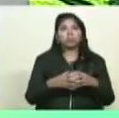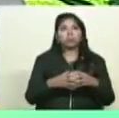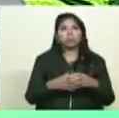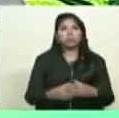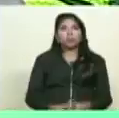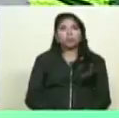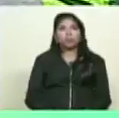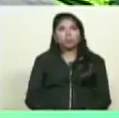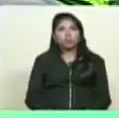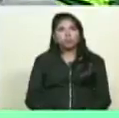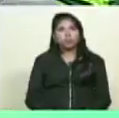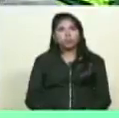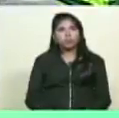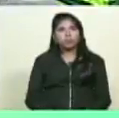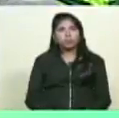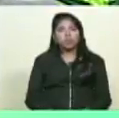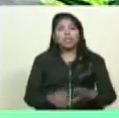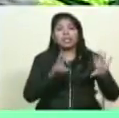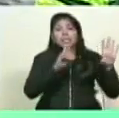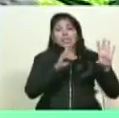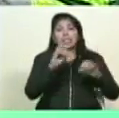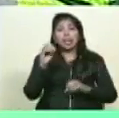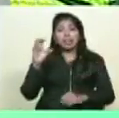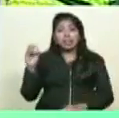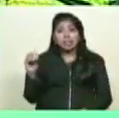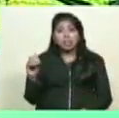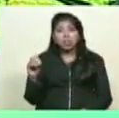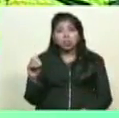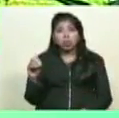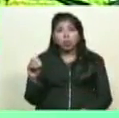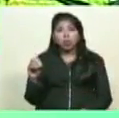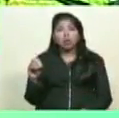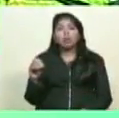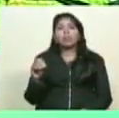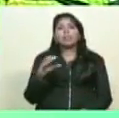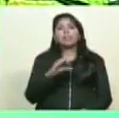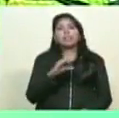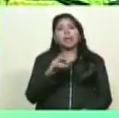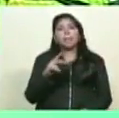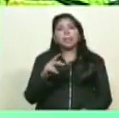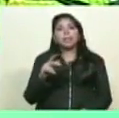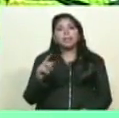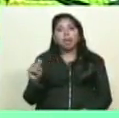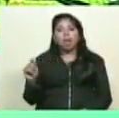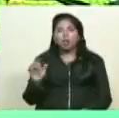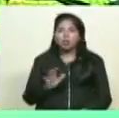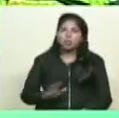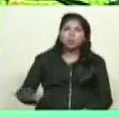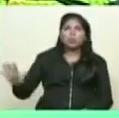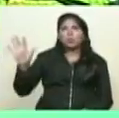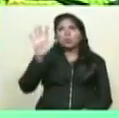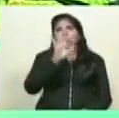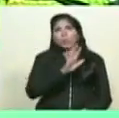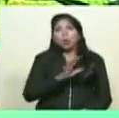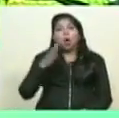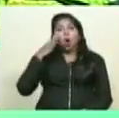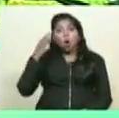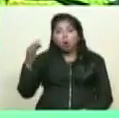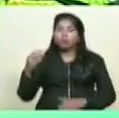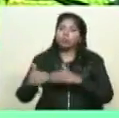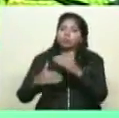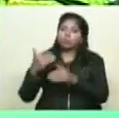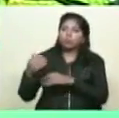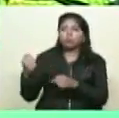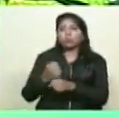¿Verdad? Son 700 CPT aproximadamente, consejos productivos de trabajadores y